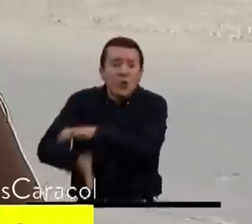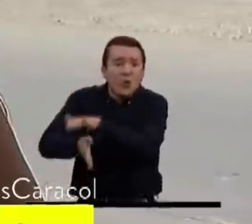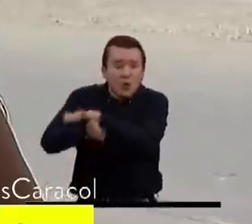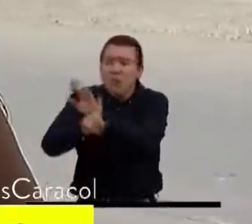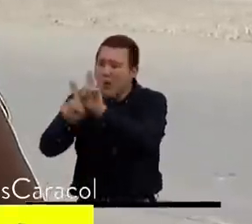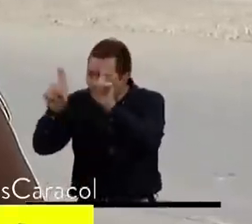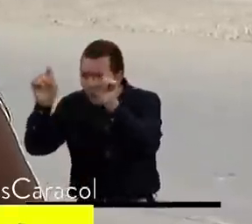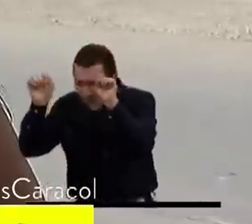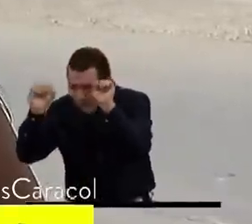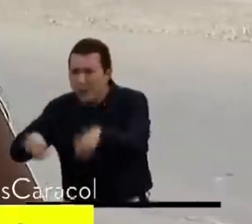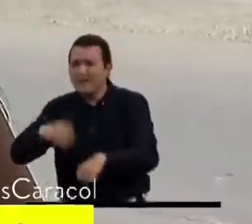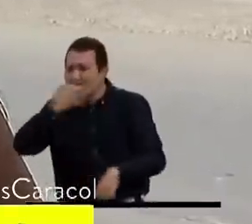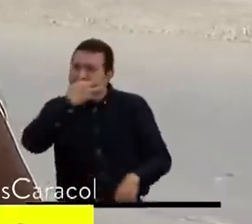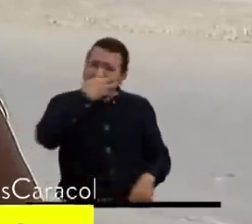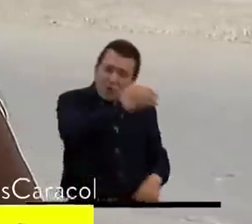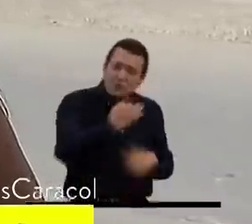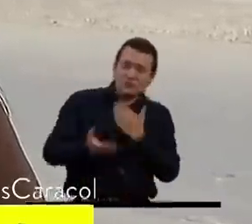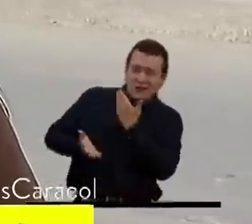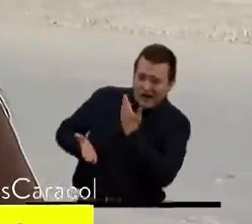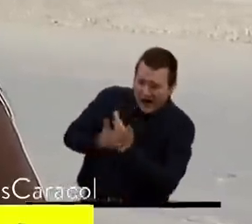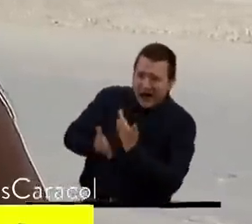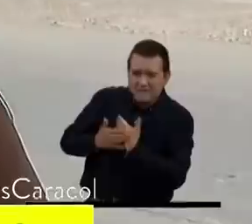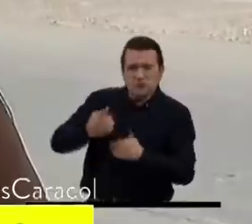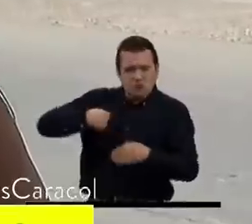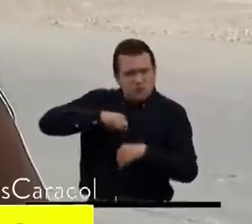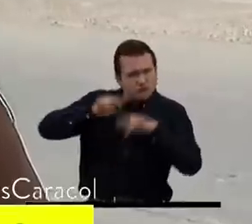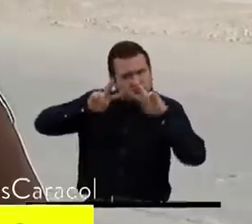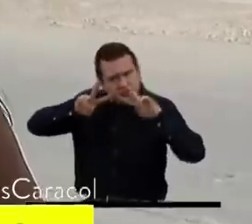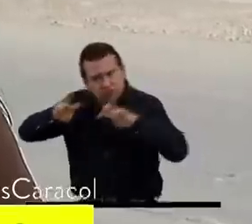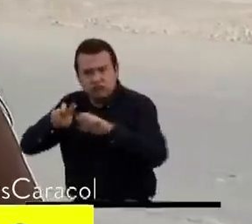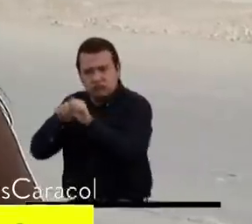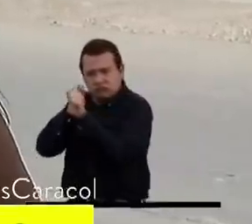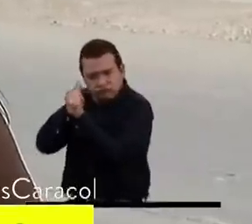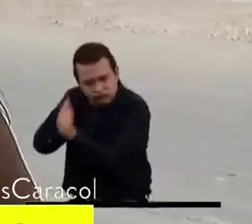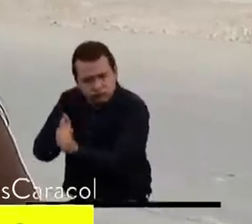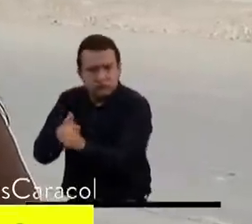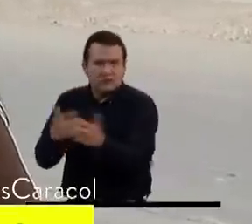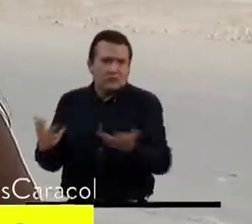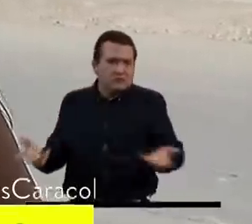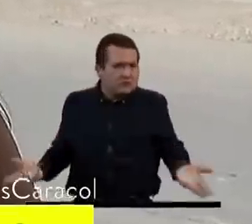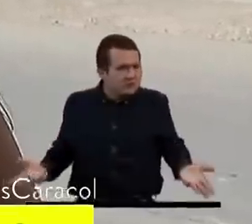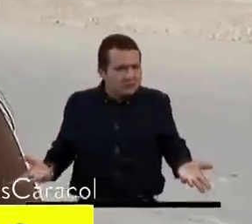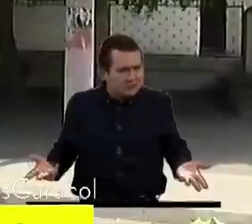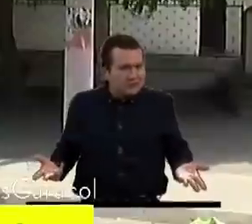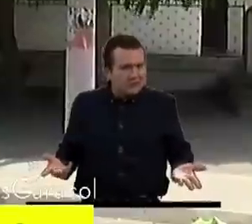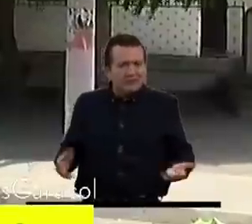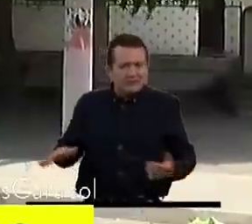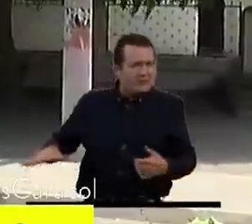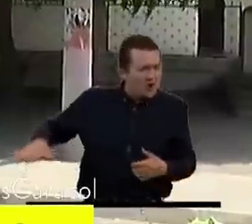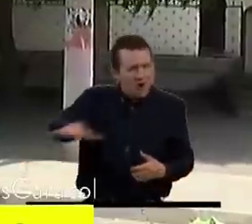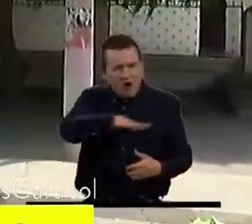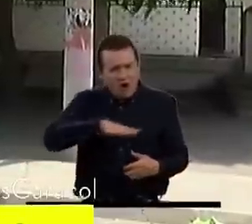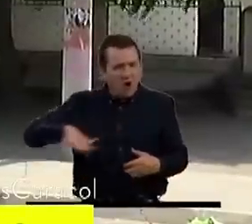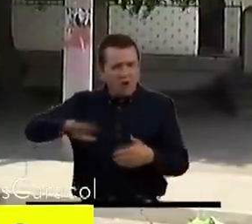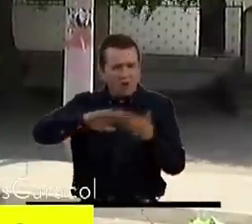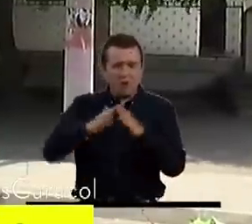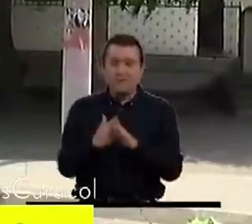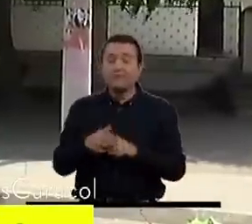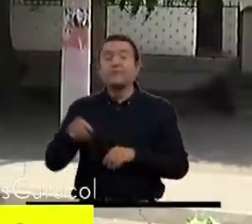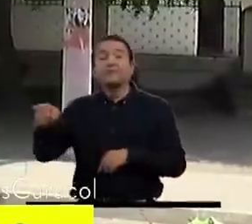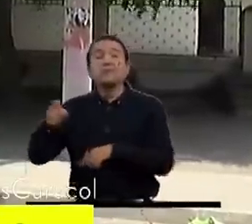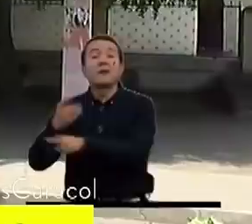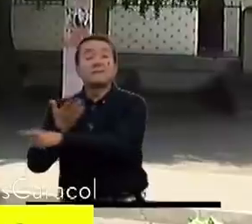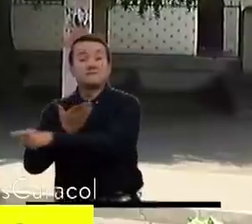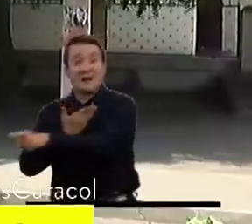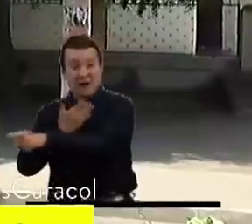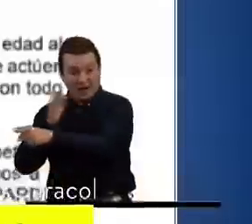denuncia a tiempo y que se puedan hacer acciones desde la administración y de toda la comunidad en general. El padrastro y la madre del